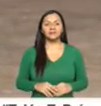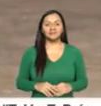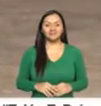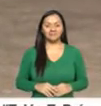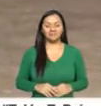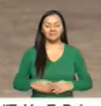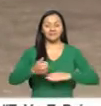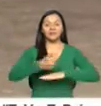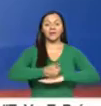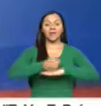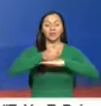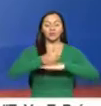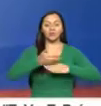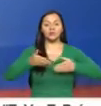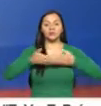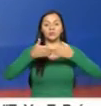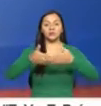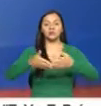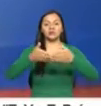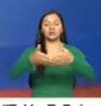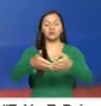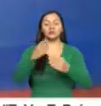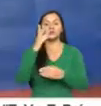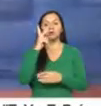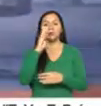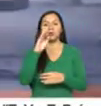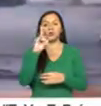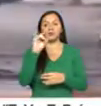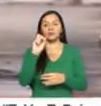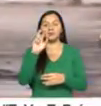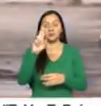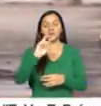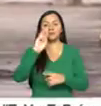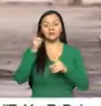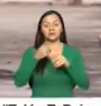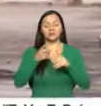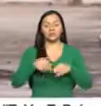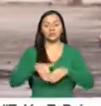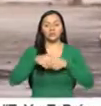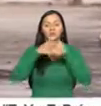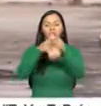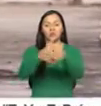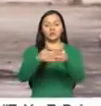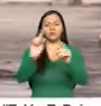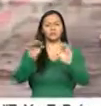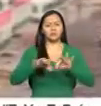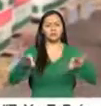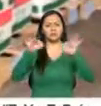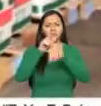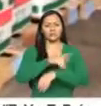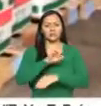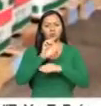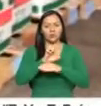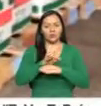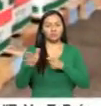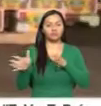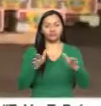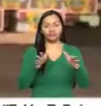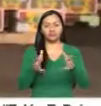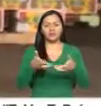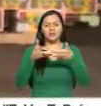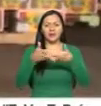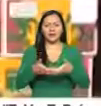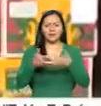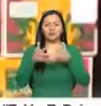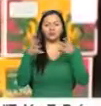La Autoridad Portuaria de Puerto Bolívar se consolida como el segundo muelle de mayor importancia en el país, debido al movimiento de carga que